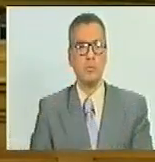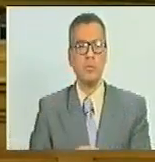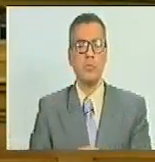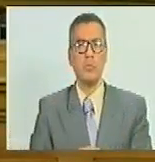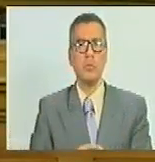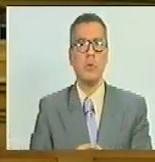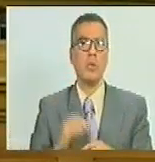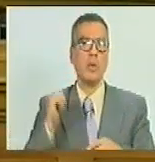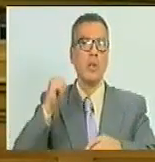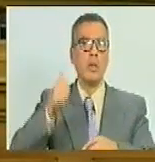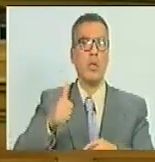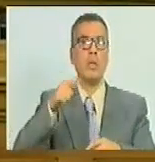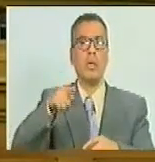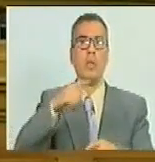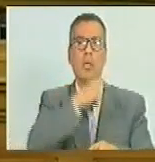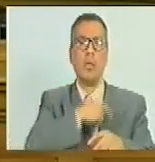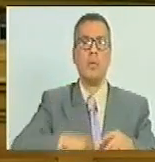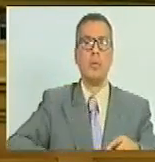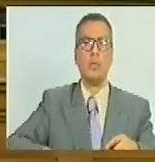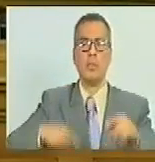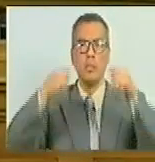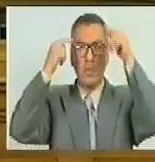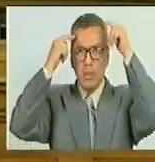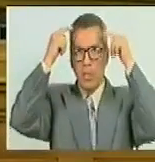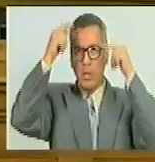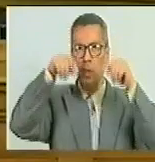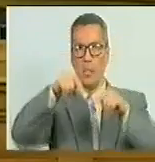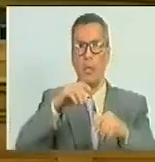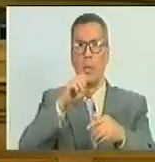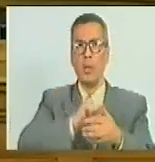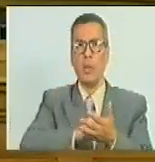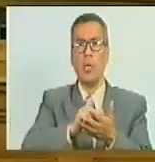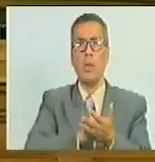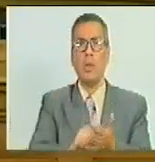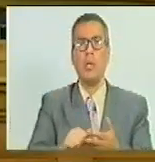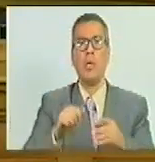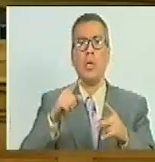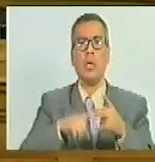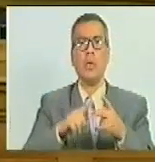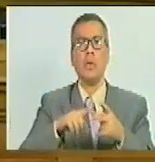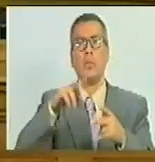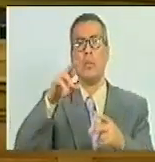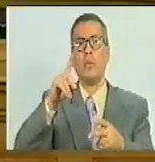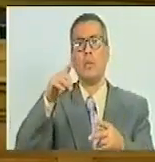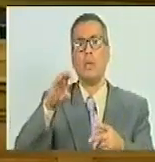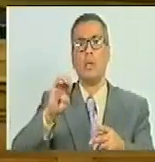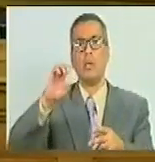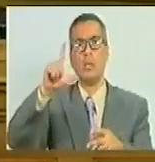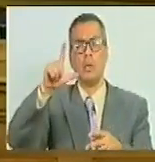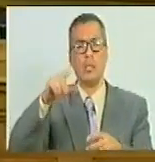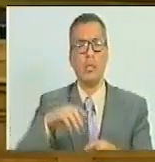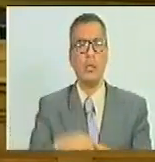heredado por el presidente Hugo Chávez, y el artículo correcto ahí es heredada del.